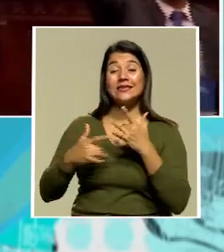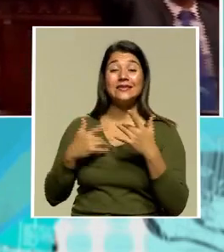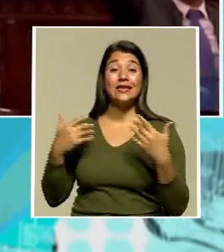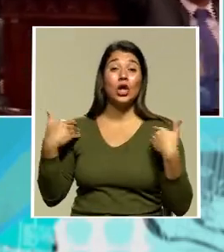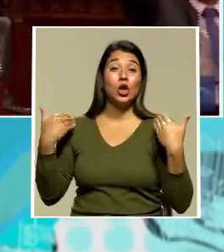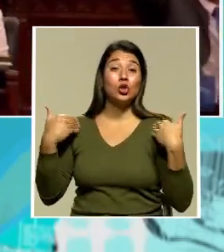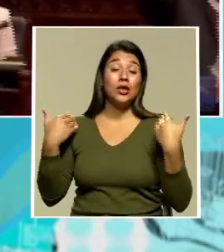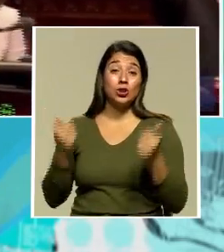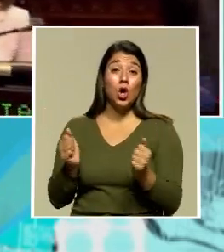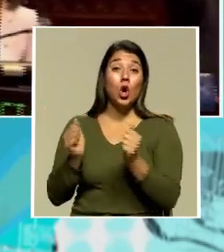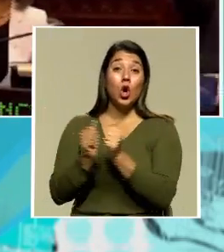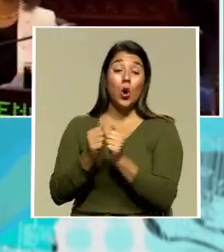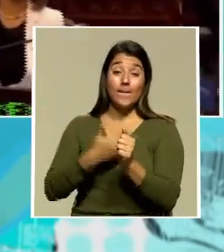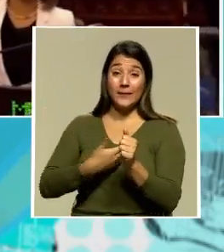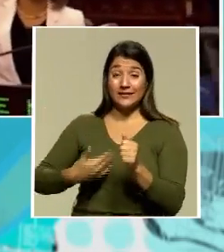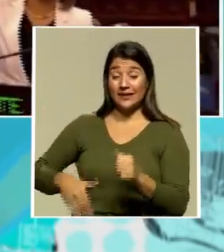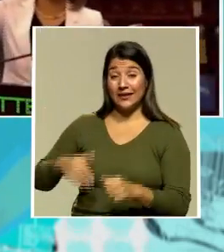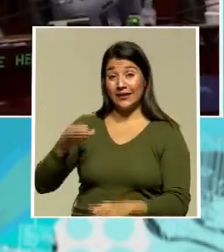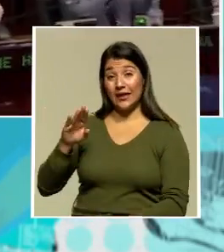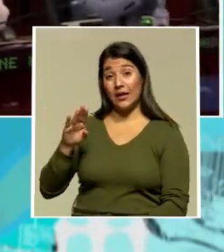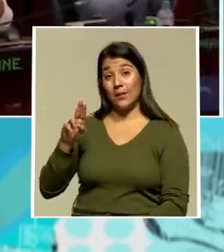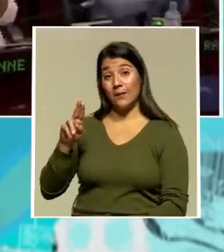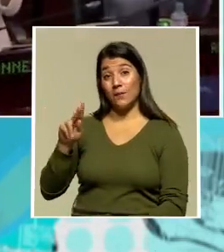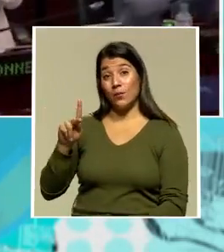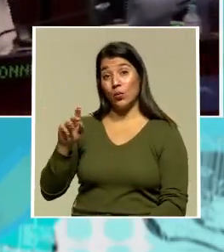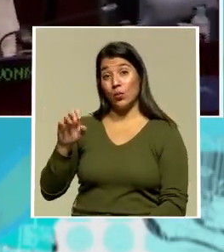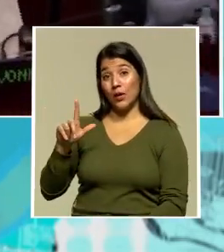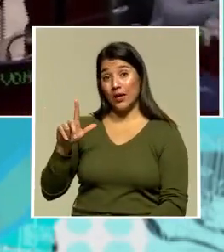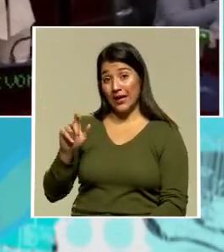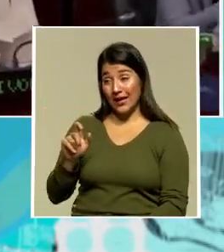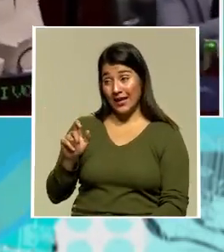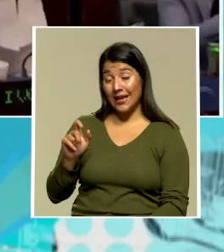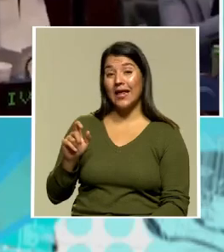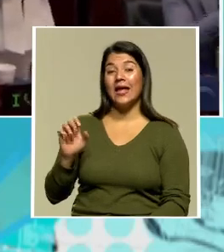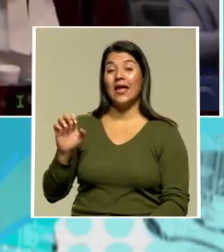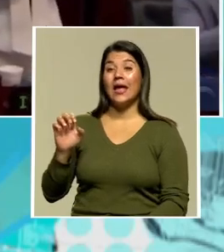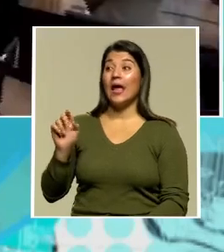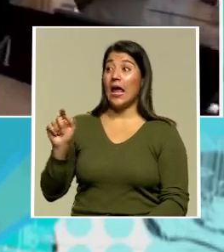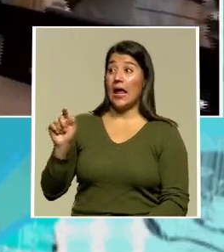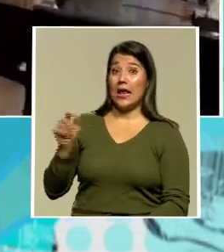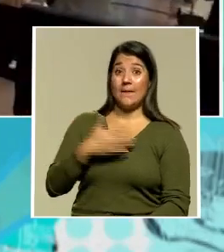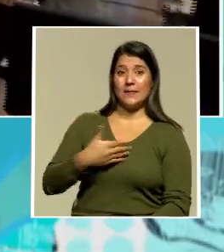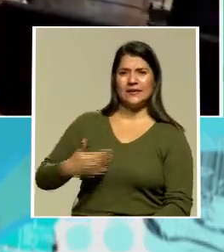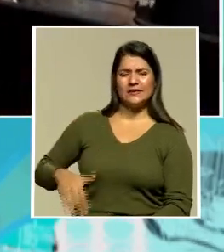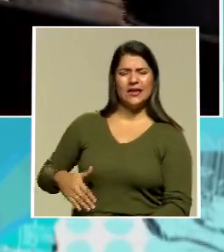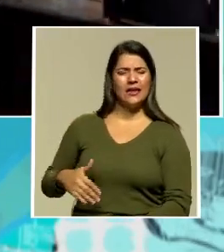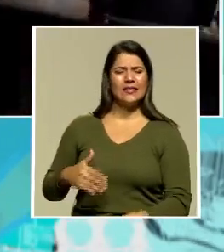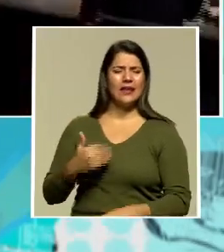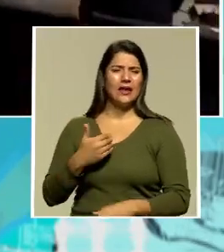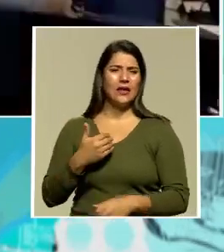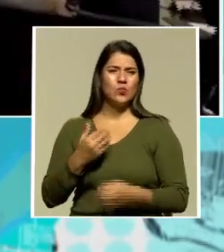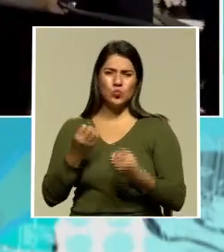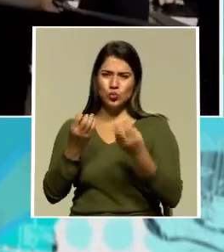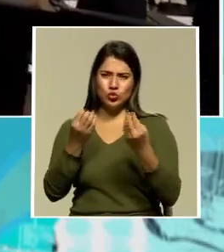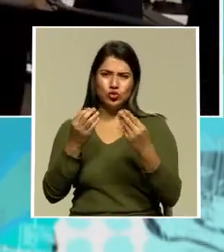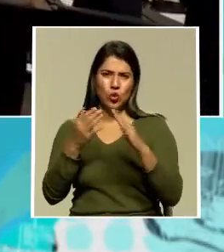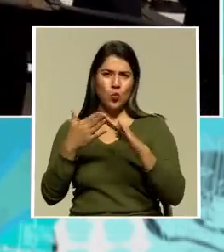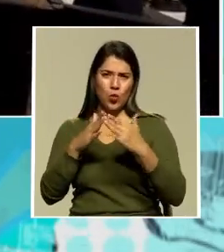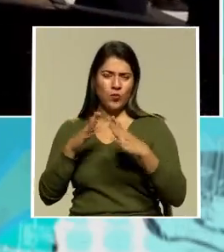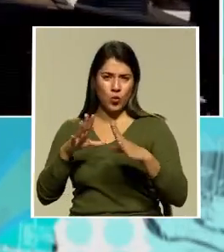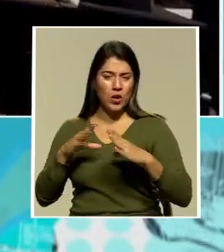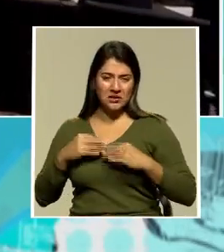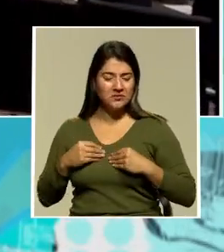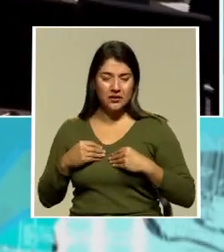administración Bukele. La administración Bukele, el presidente en sí mismo, tiene mucha aceptación de la ciudadanía.